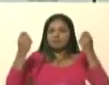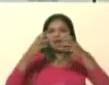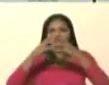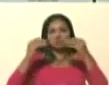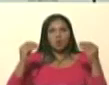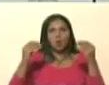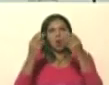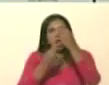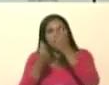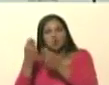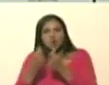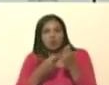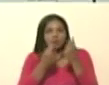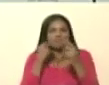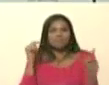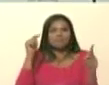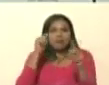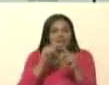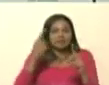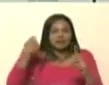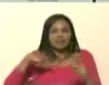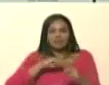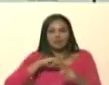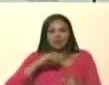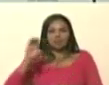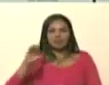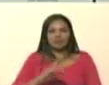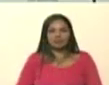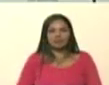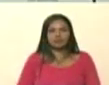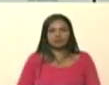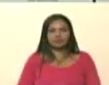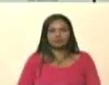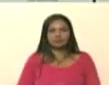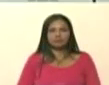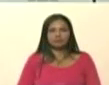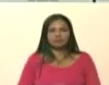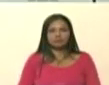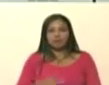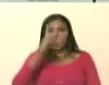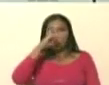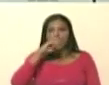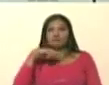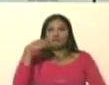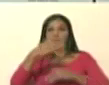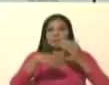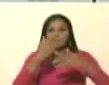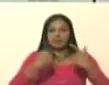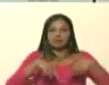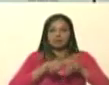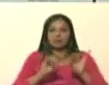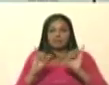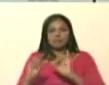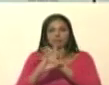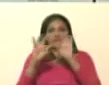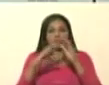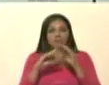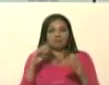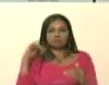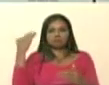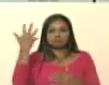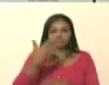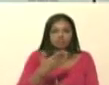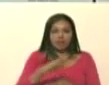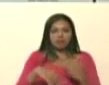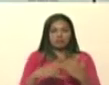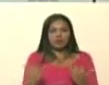gran meta de nuestra patria en los años que están transcurriendo y los años que están por venir por eso es muy